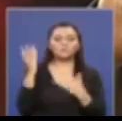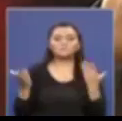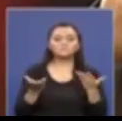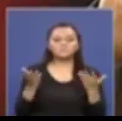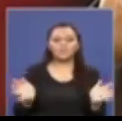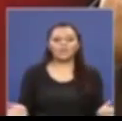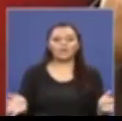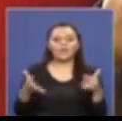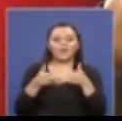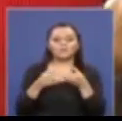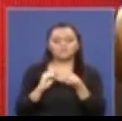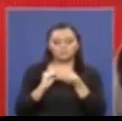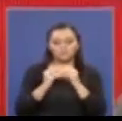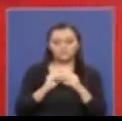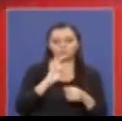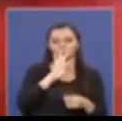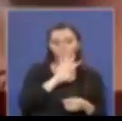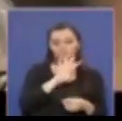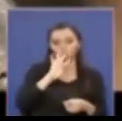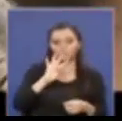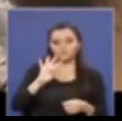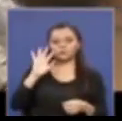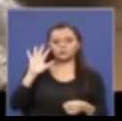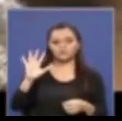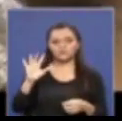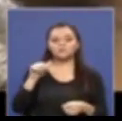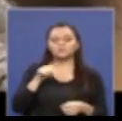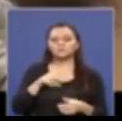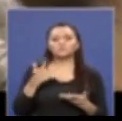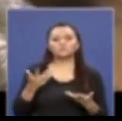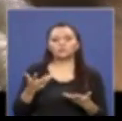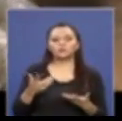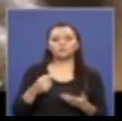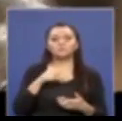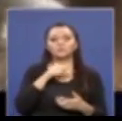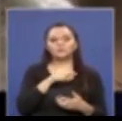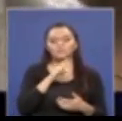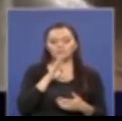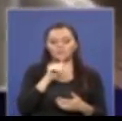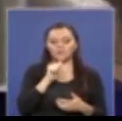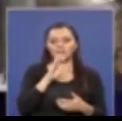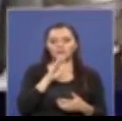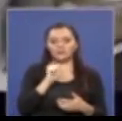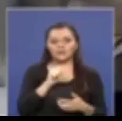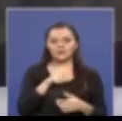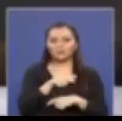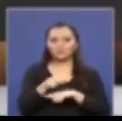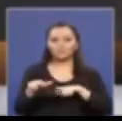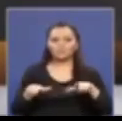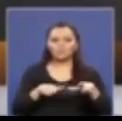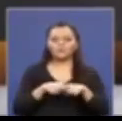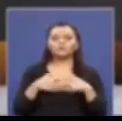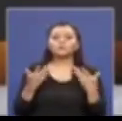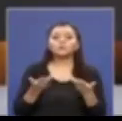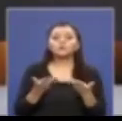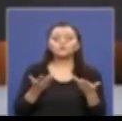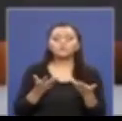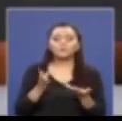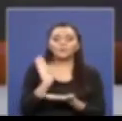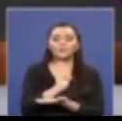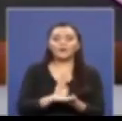dimos el enlace ciudadano número 445 en la Liga Barrial Oriental Abatea de el barrio